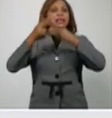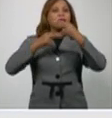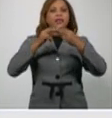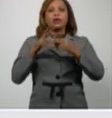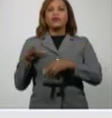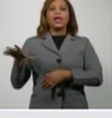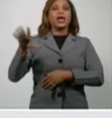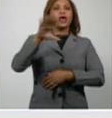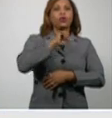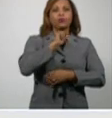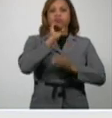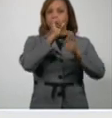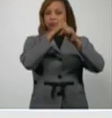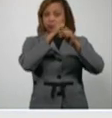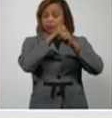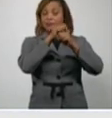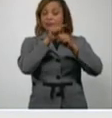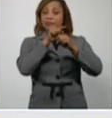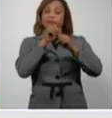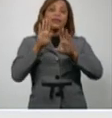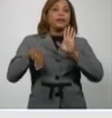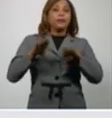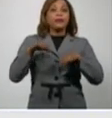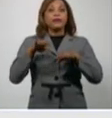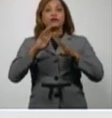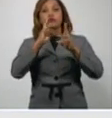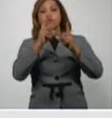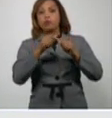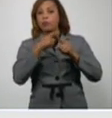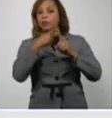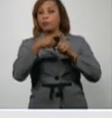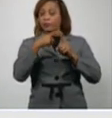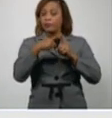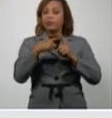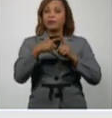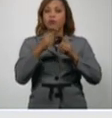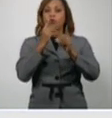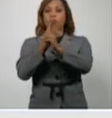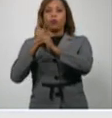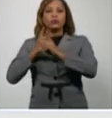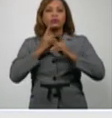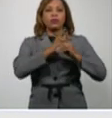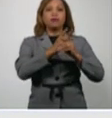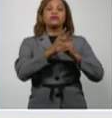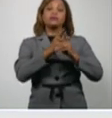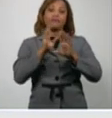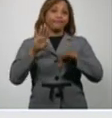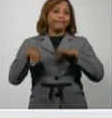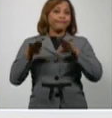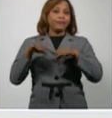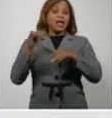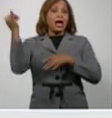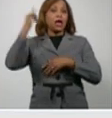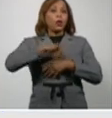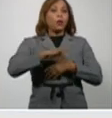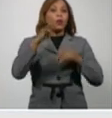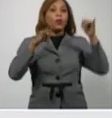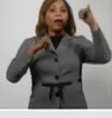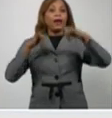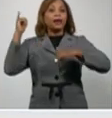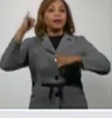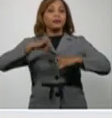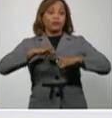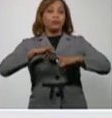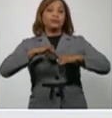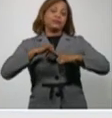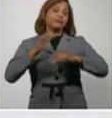en dependencia de la complejidad, del número de casos, del número de contactos, de que tengan aeropuertos y entren por